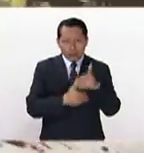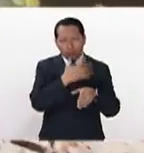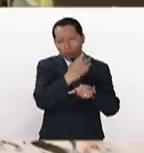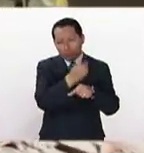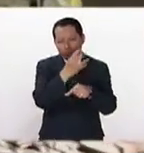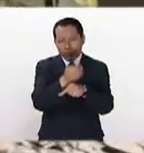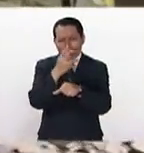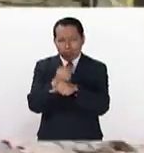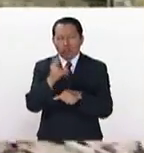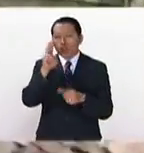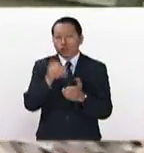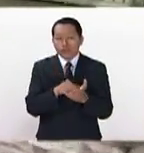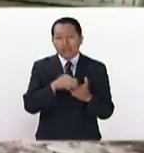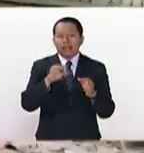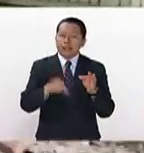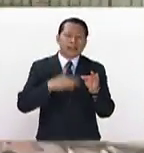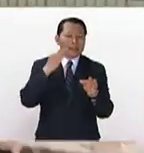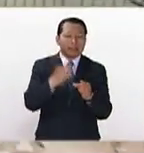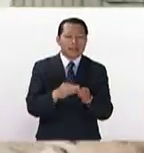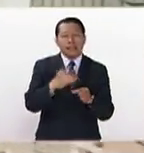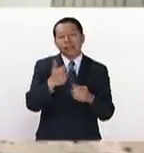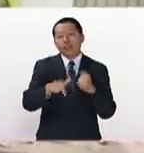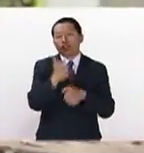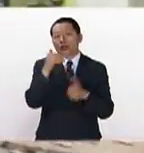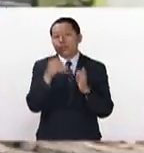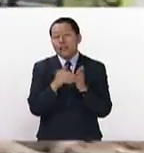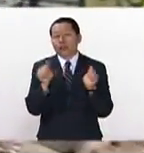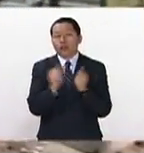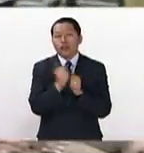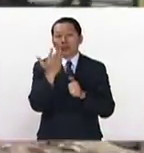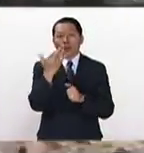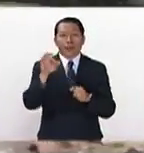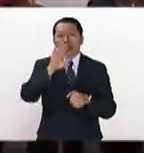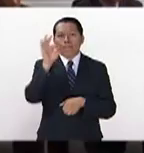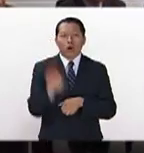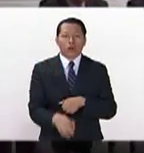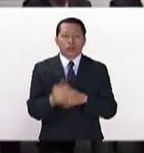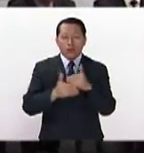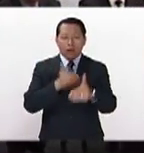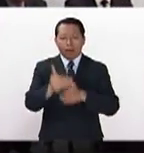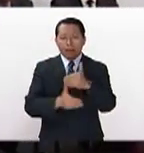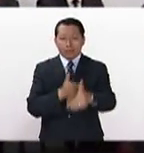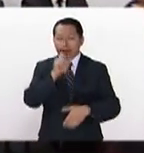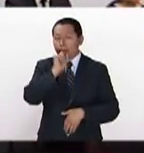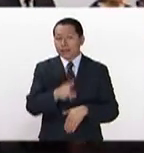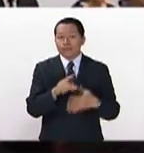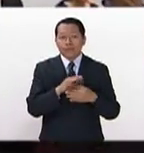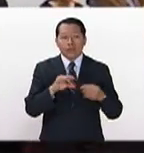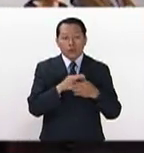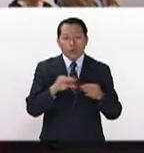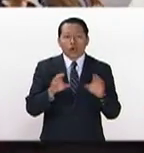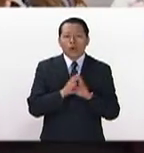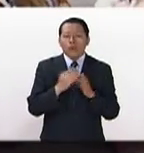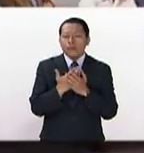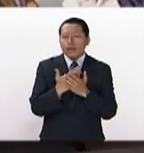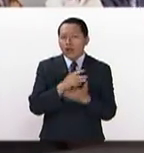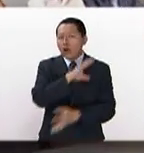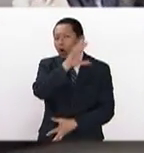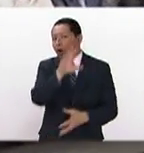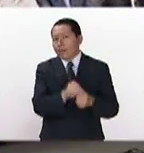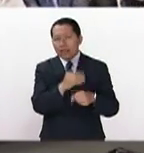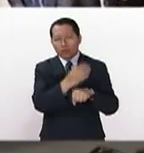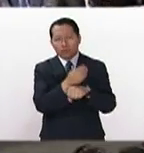reconstrucción, 2.000 ya terminadas y 12.000 con más de 50% de avance. Asimismo, se informó que se espera cubrir el total